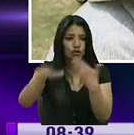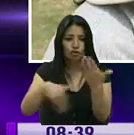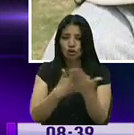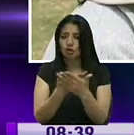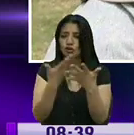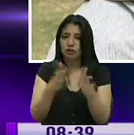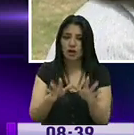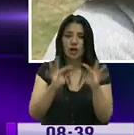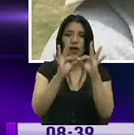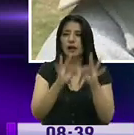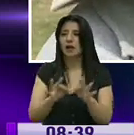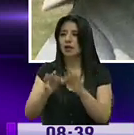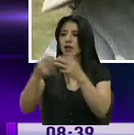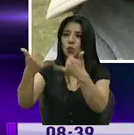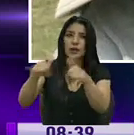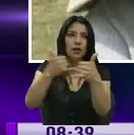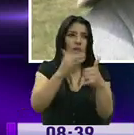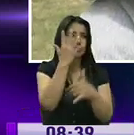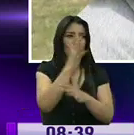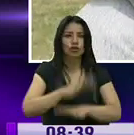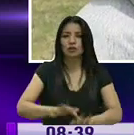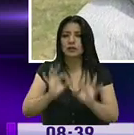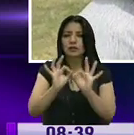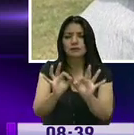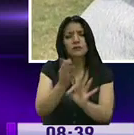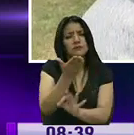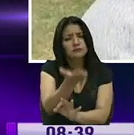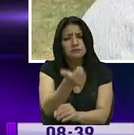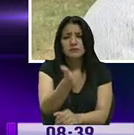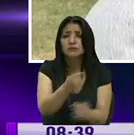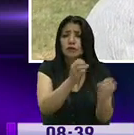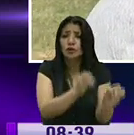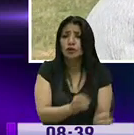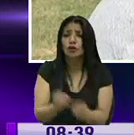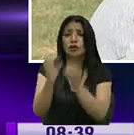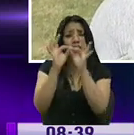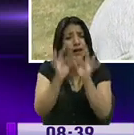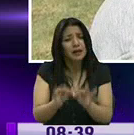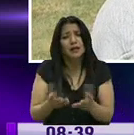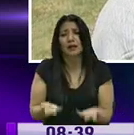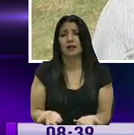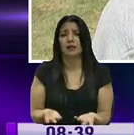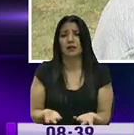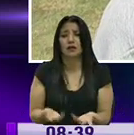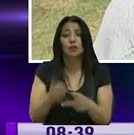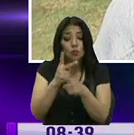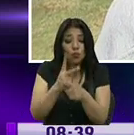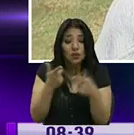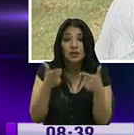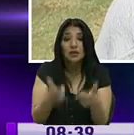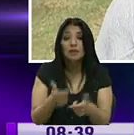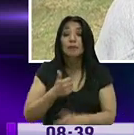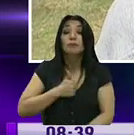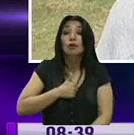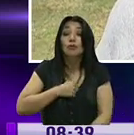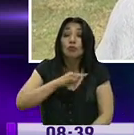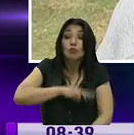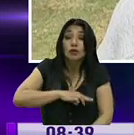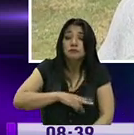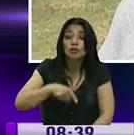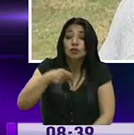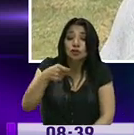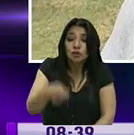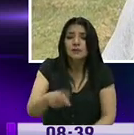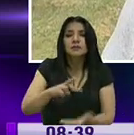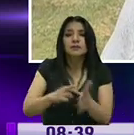poder arreglar les y dejarles en un estado gran vecinos organícense no sean malitos cuiden lo que el municipio la